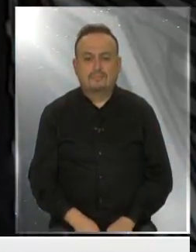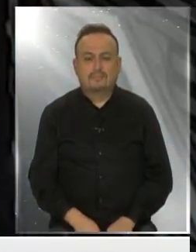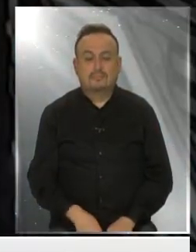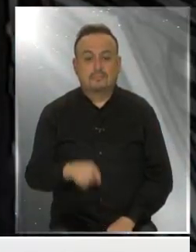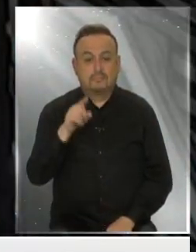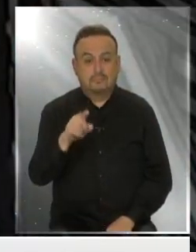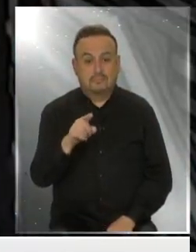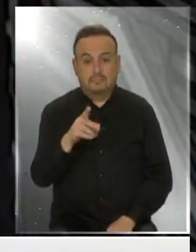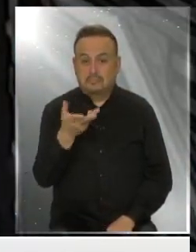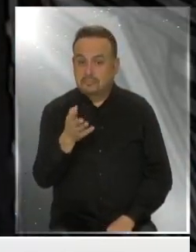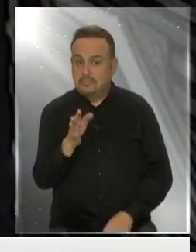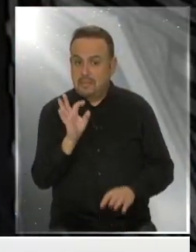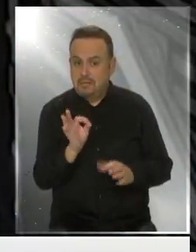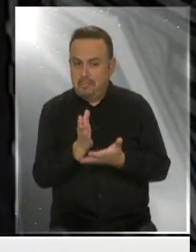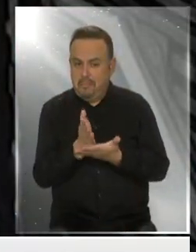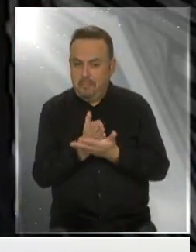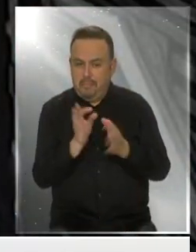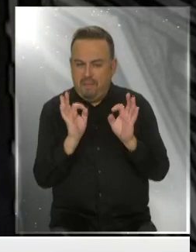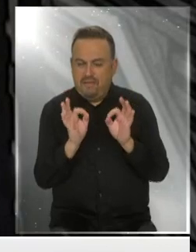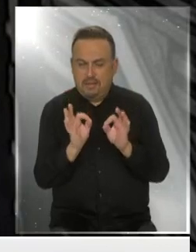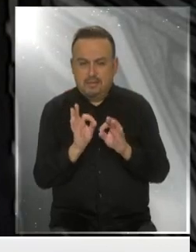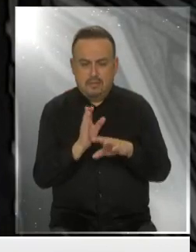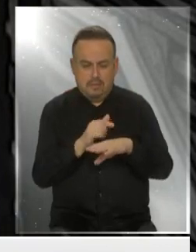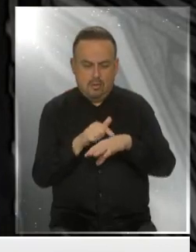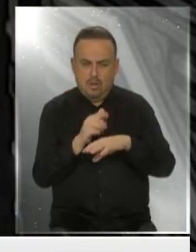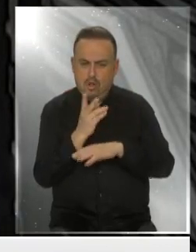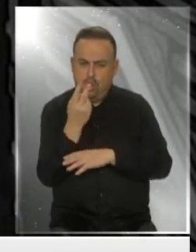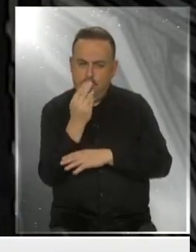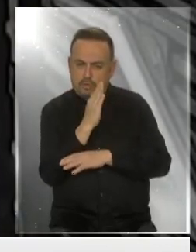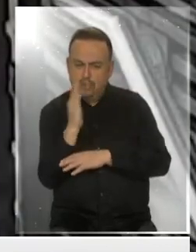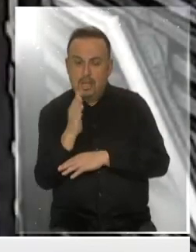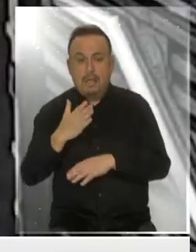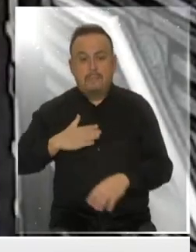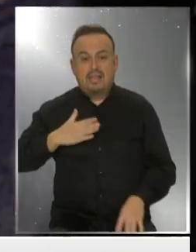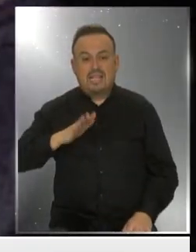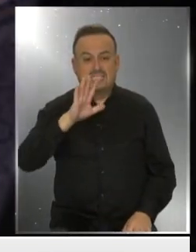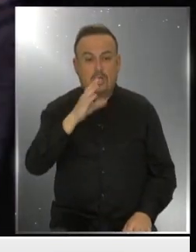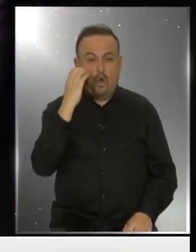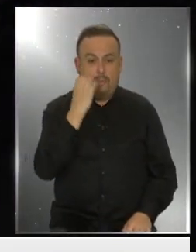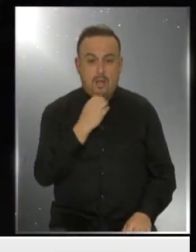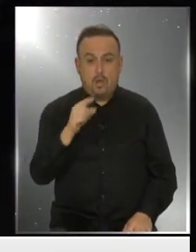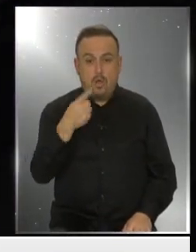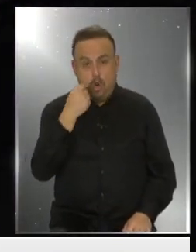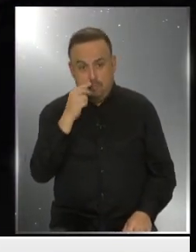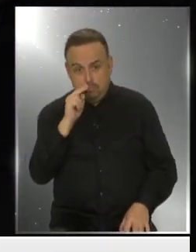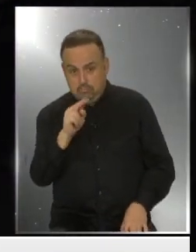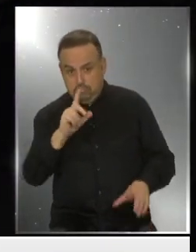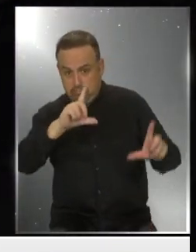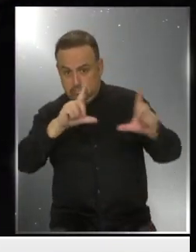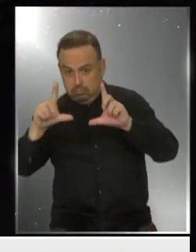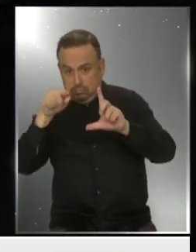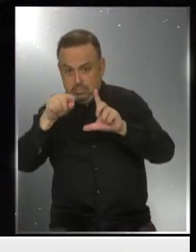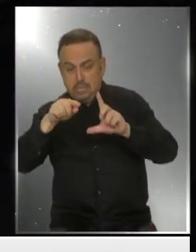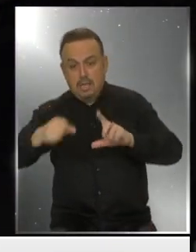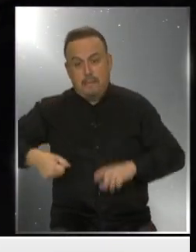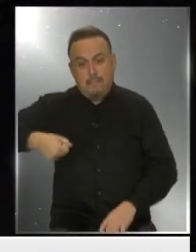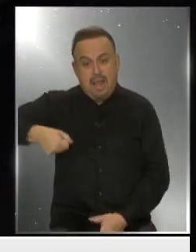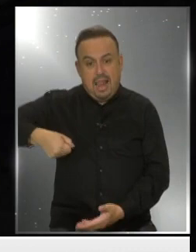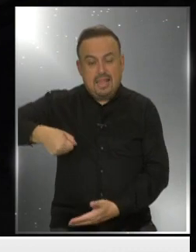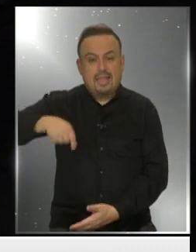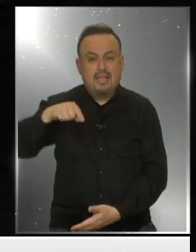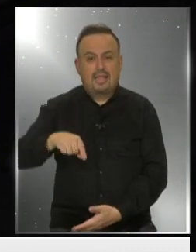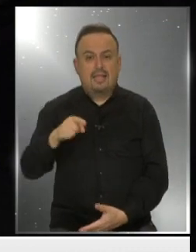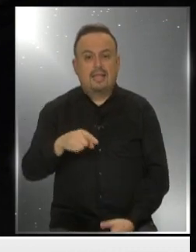parecía ser el plan perfecto era pasado el mediodía del martes 5 de mayo el hombre que vemos en imágenes en la maleta que lleva